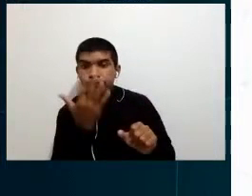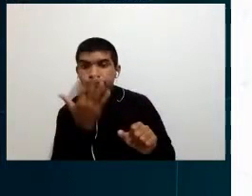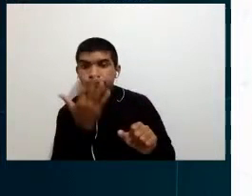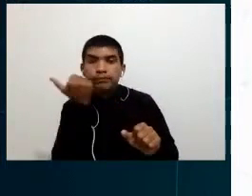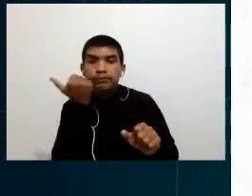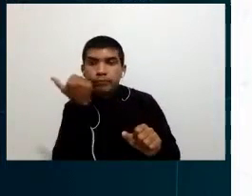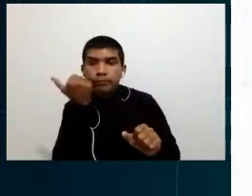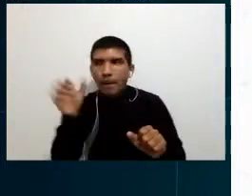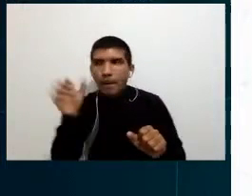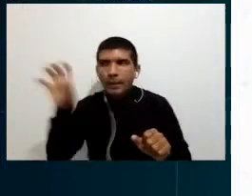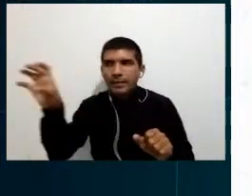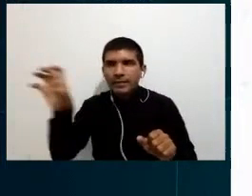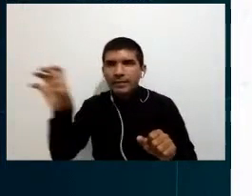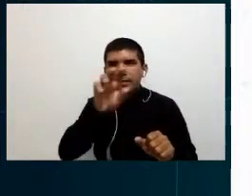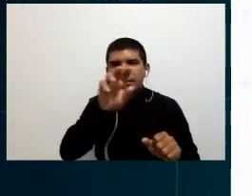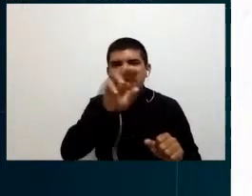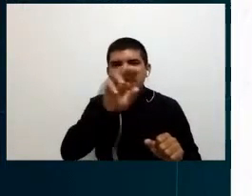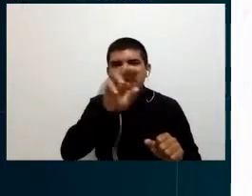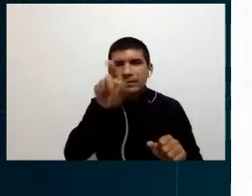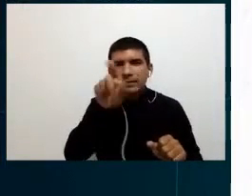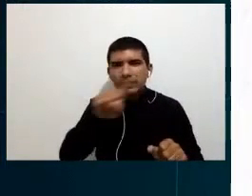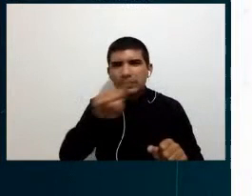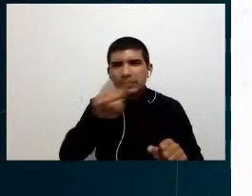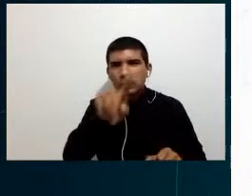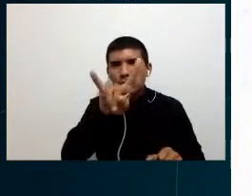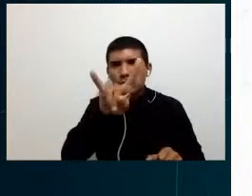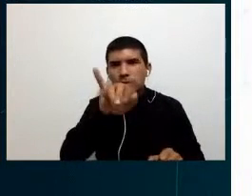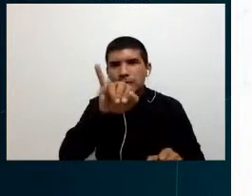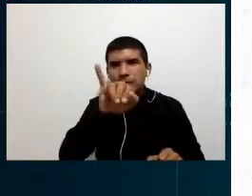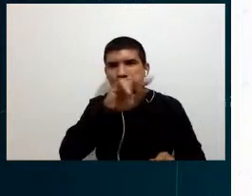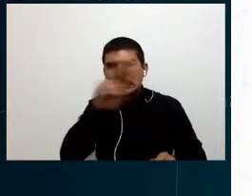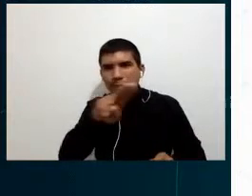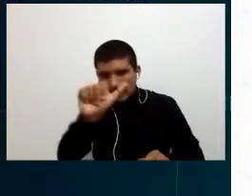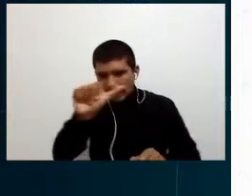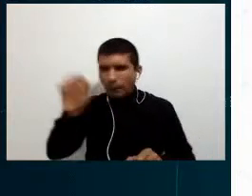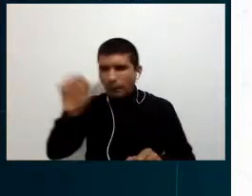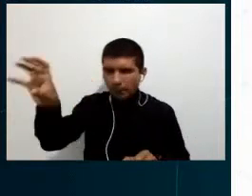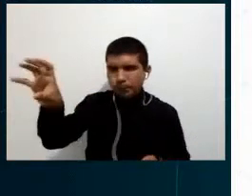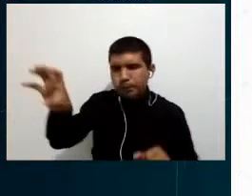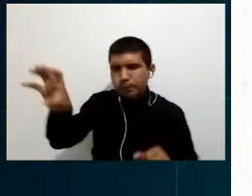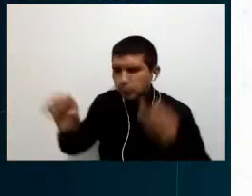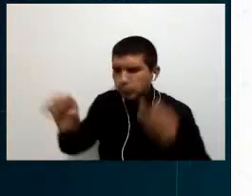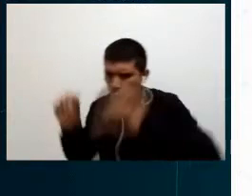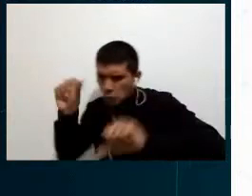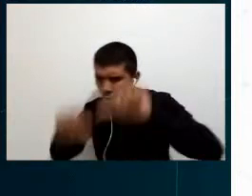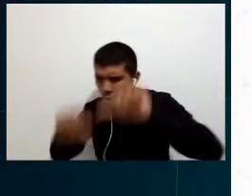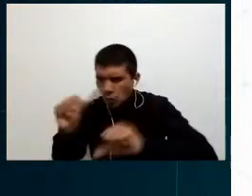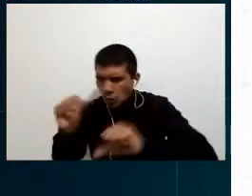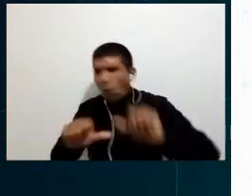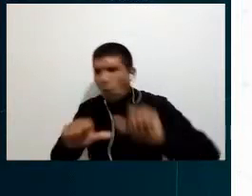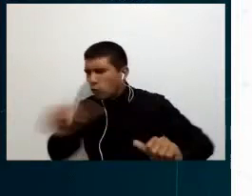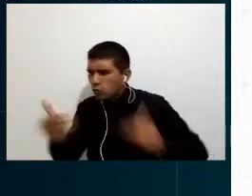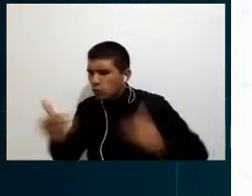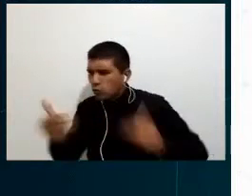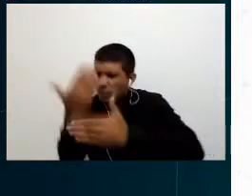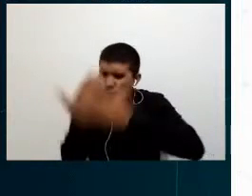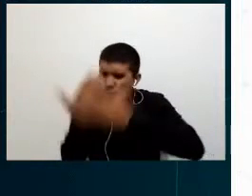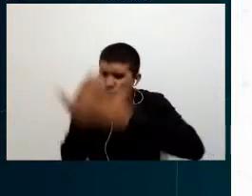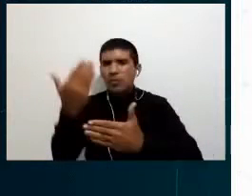celdas como de una subestación encapsulada. Las celdas en este caso serían de 24